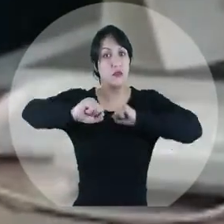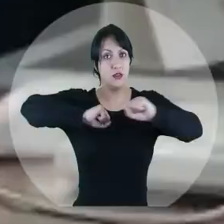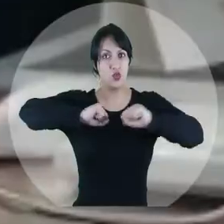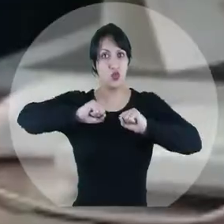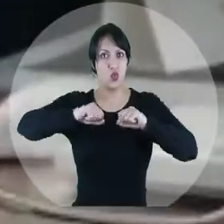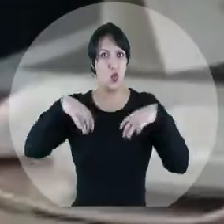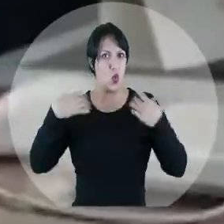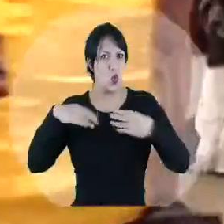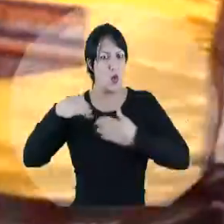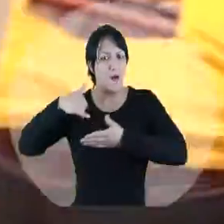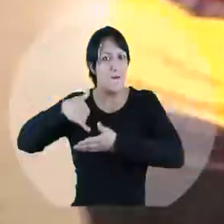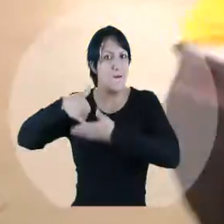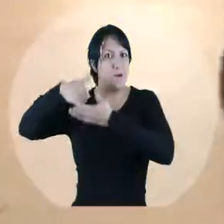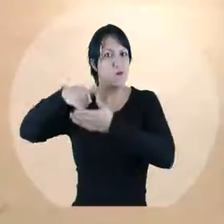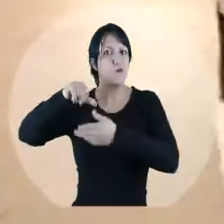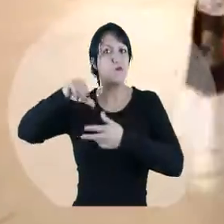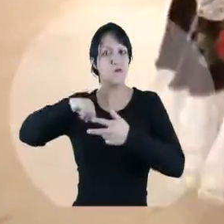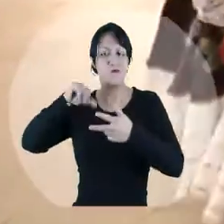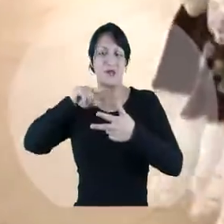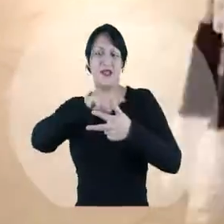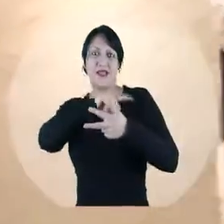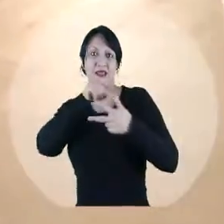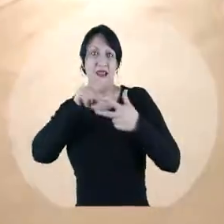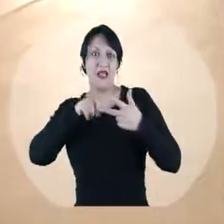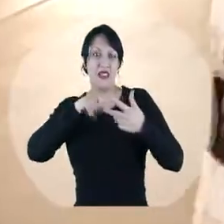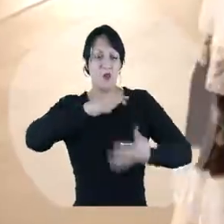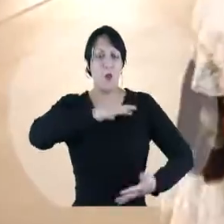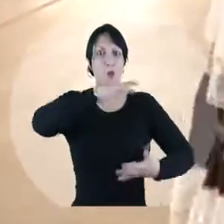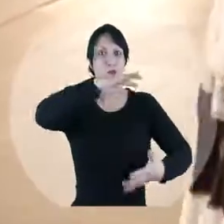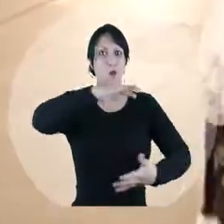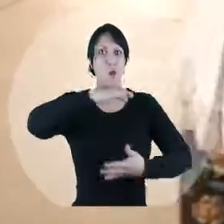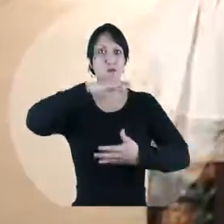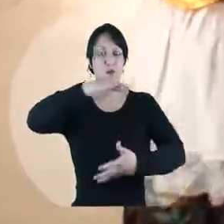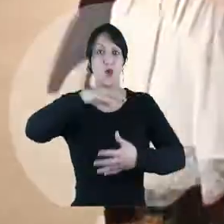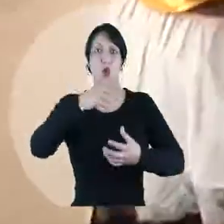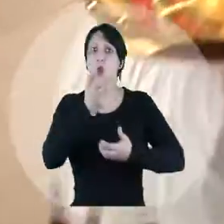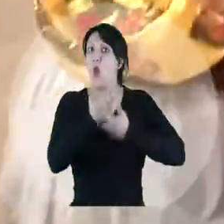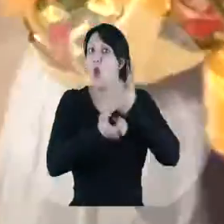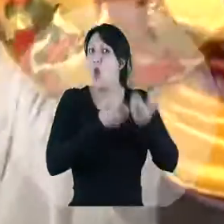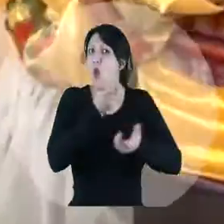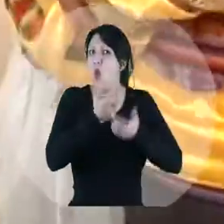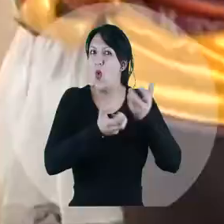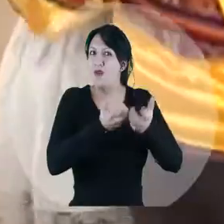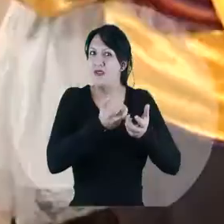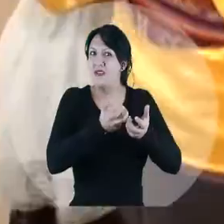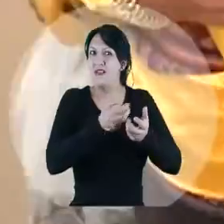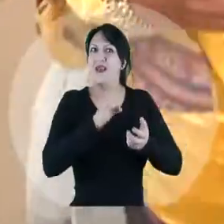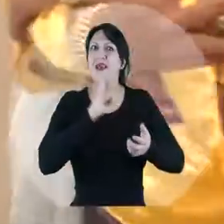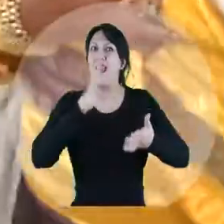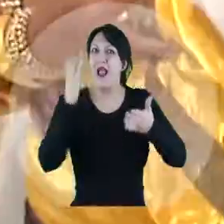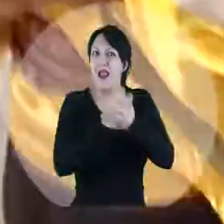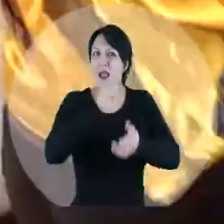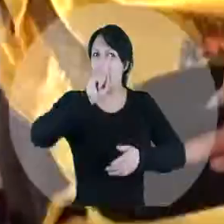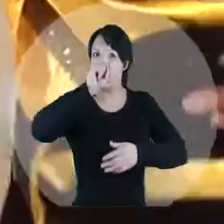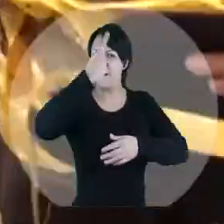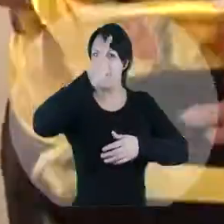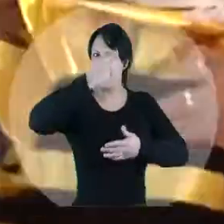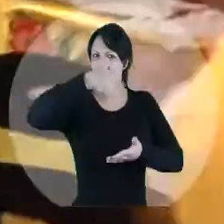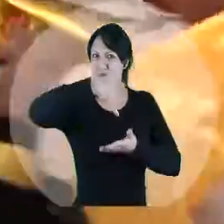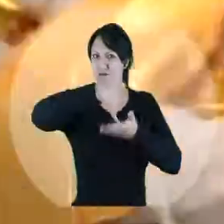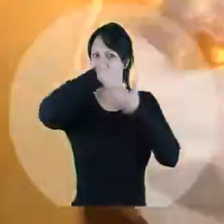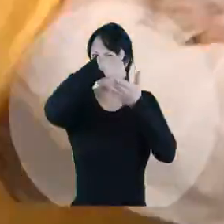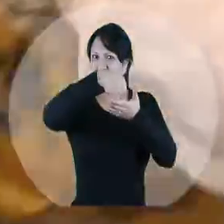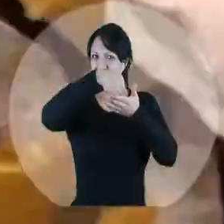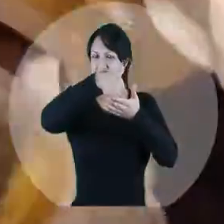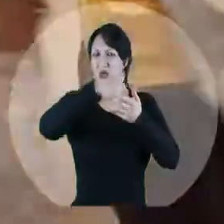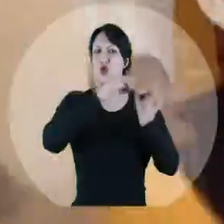nuestros adultos mayores. Se han gestionado fabulosos premios. Tenemos 3 kits de cocina muy completos para los que